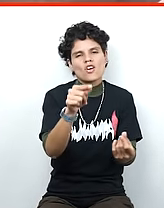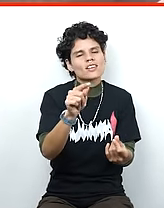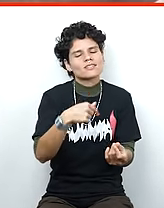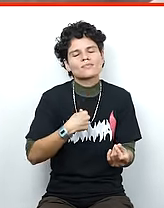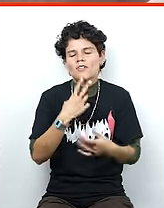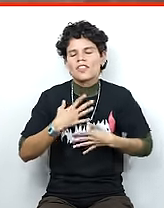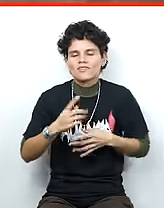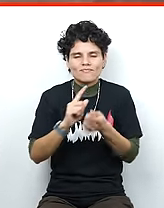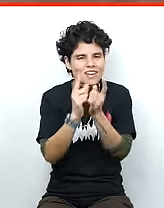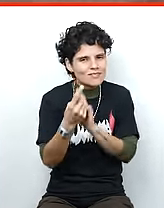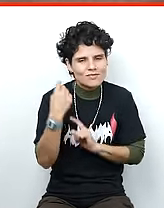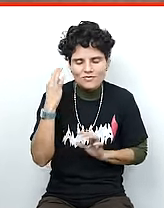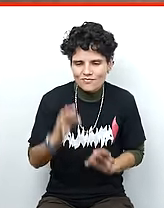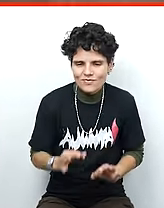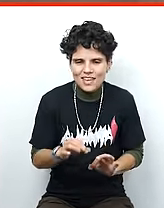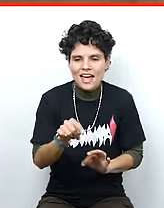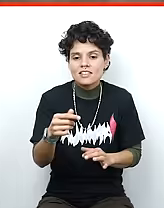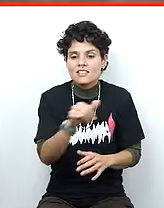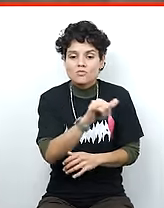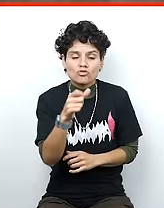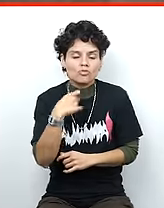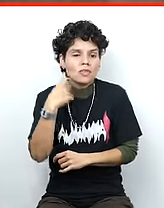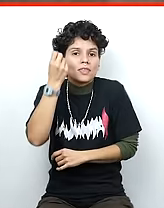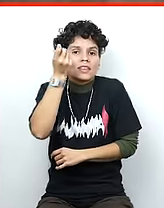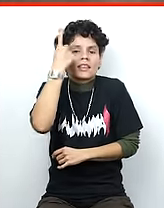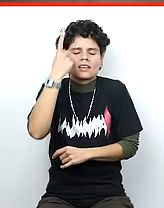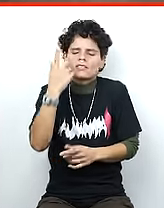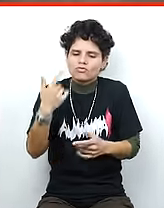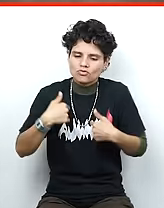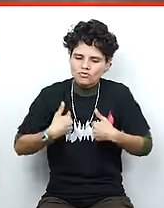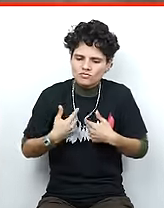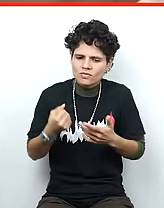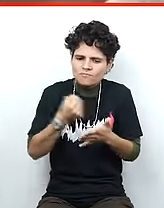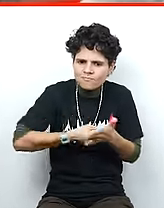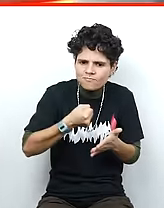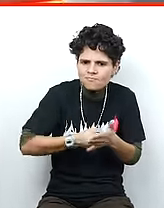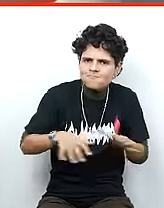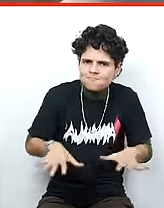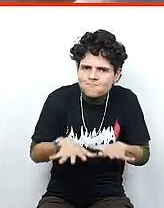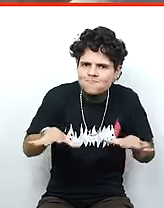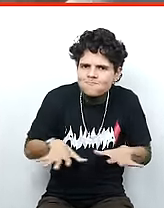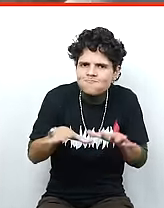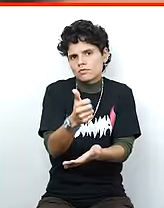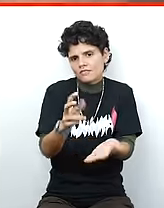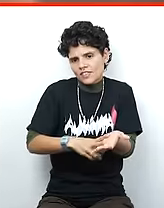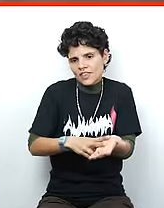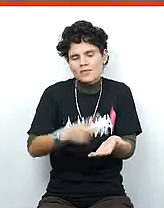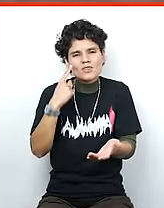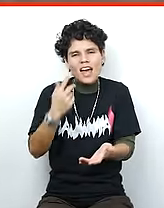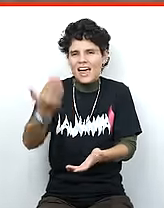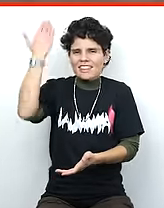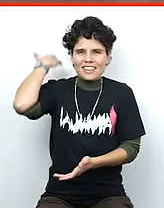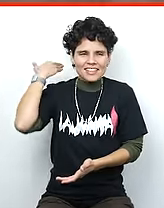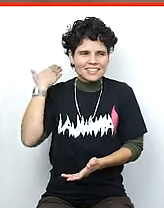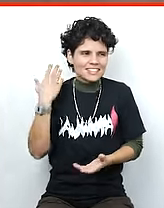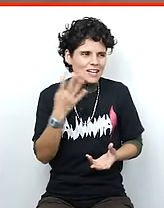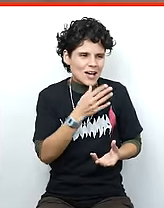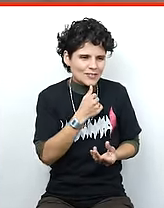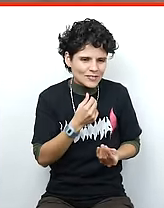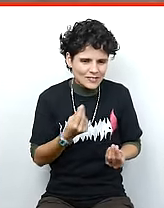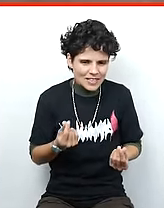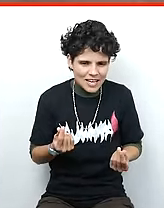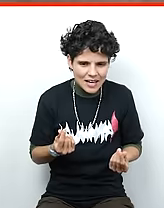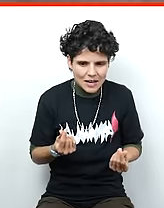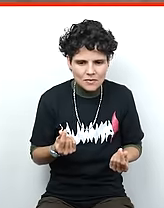básicamente, porque ahí descubrí que si me esforzaba por lograr, por hacer las cosas, le iba a conseguirlas. En eso entonces no teníamos